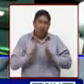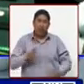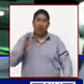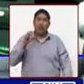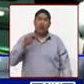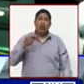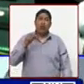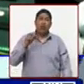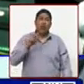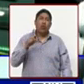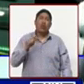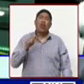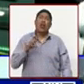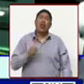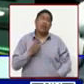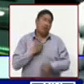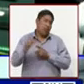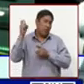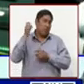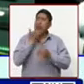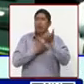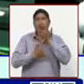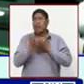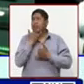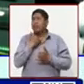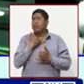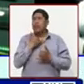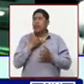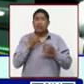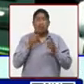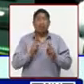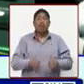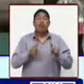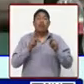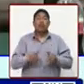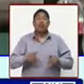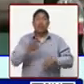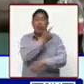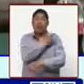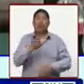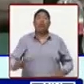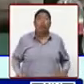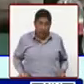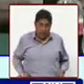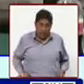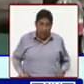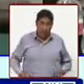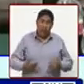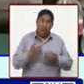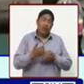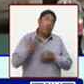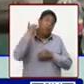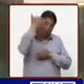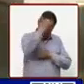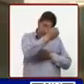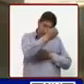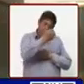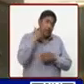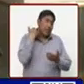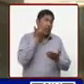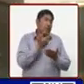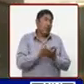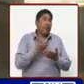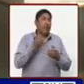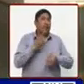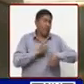Marcelo González, fue afectado también. Lo que pasa es que llegó simpatizantes de Always Ready y una cuadra más arriba acaba de llegar